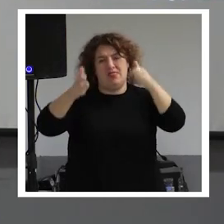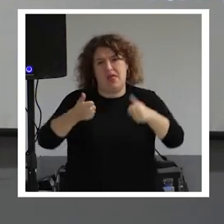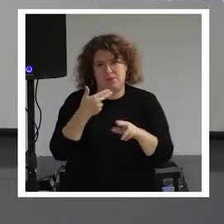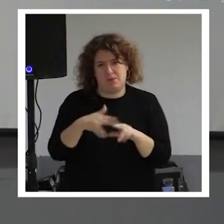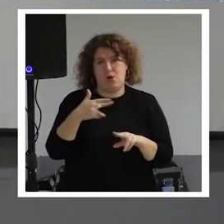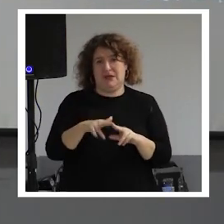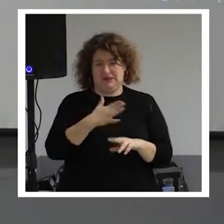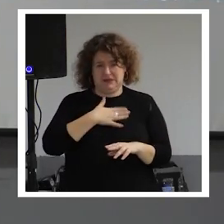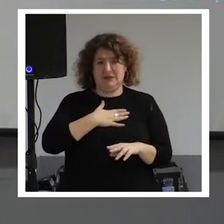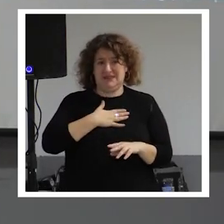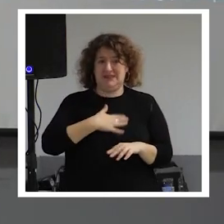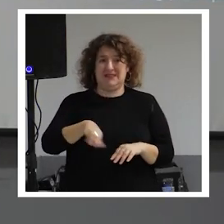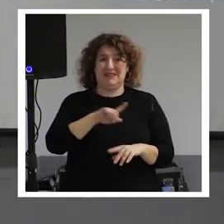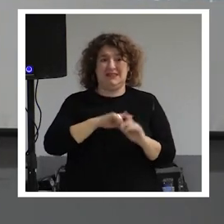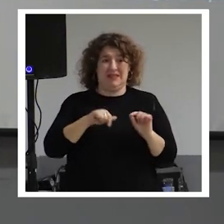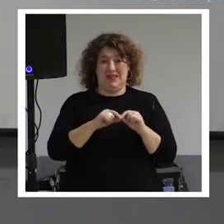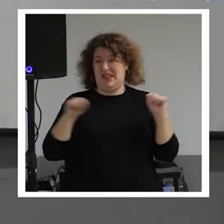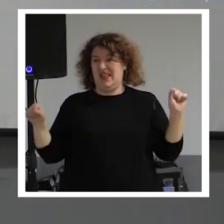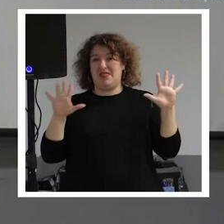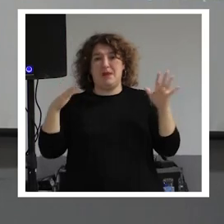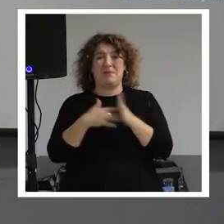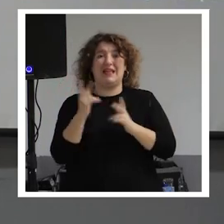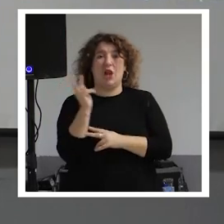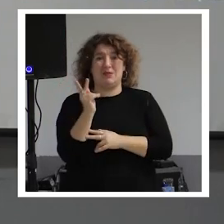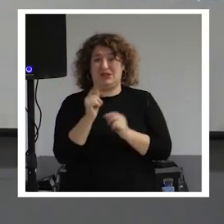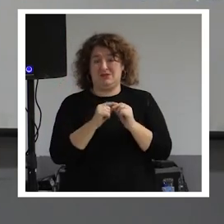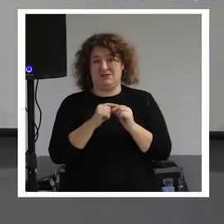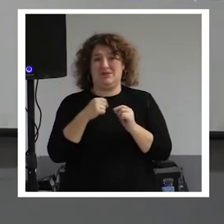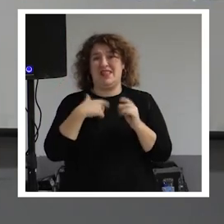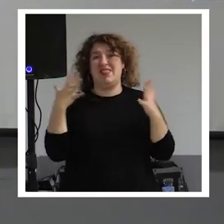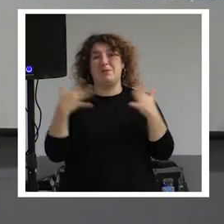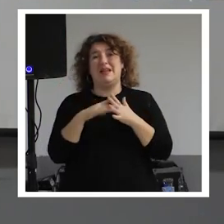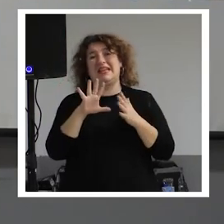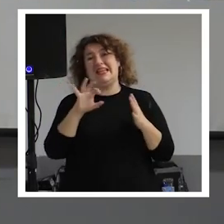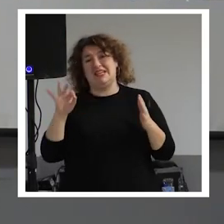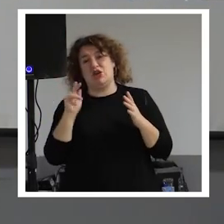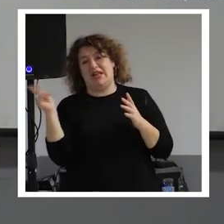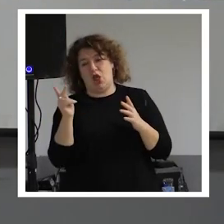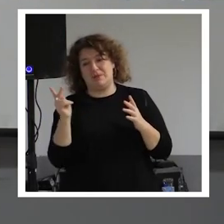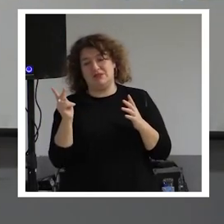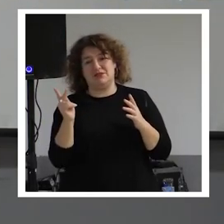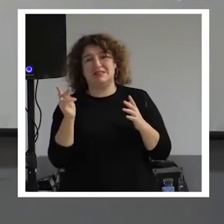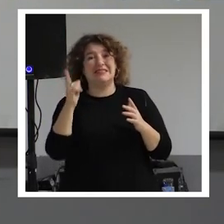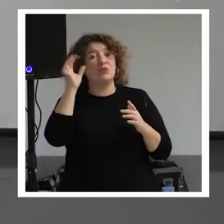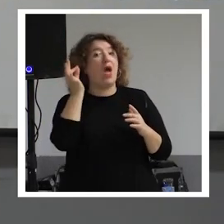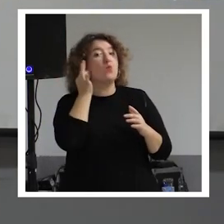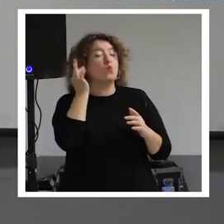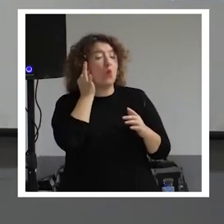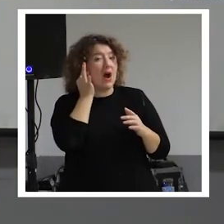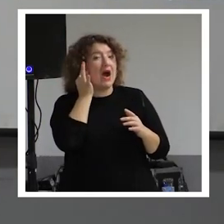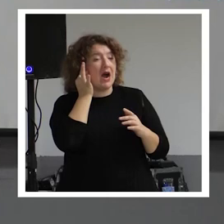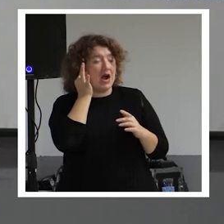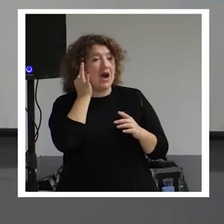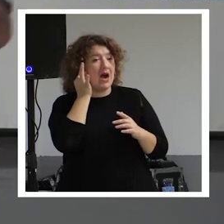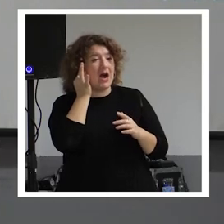que la desigualdad y que la injusticia son el caldo de cultivo para cualquier proceso de violencia política y